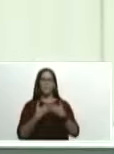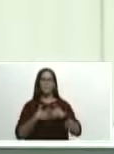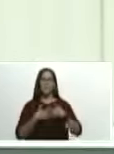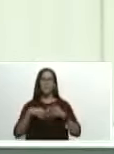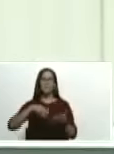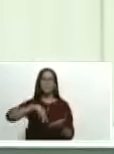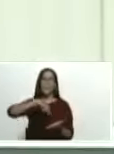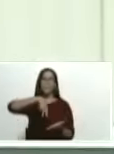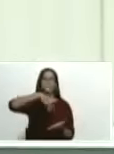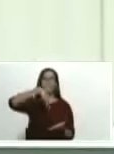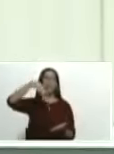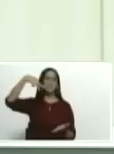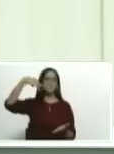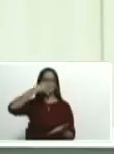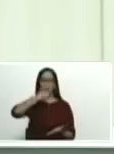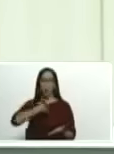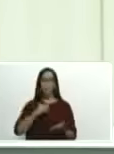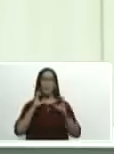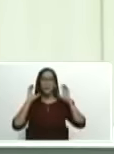pasta Hombre de Maíz.